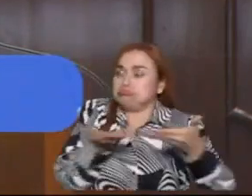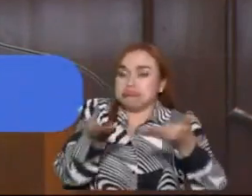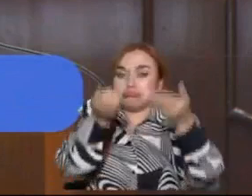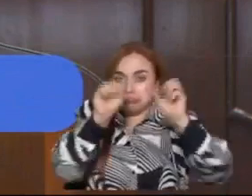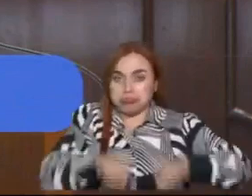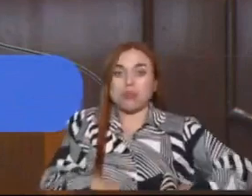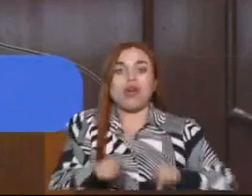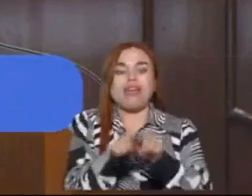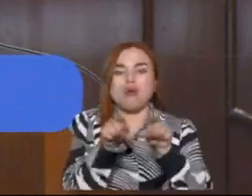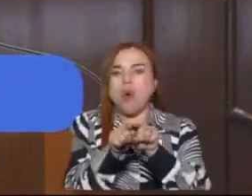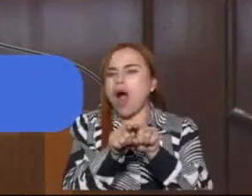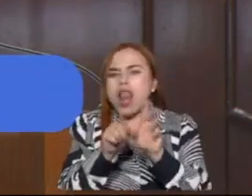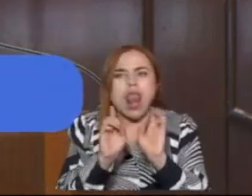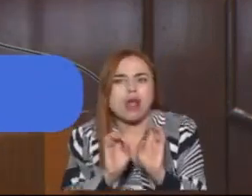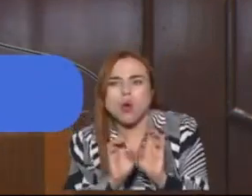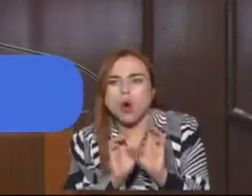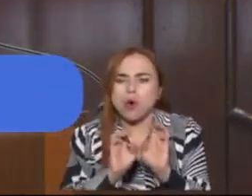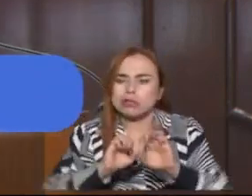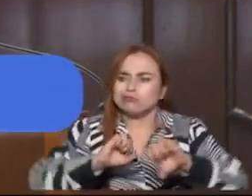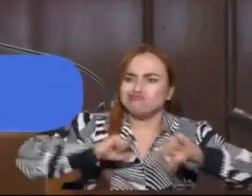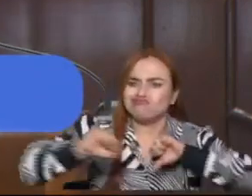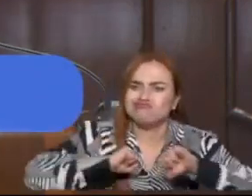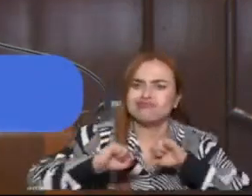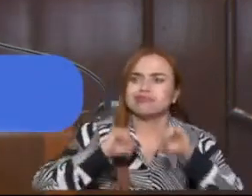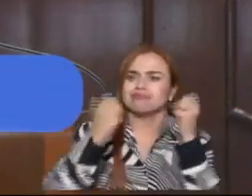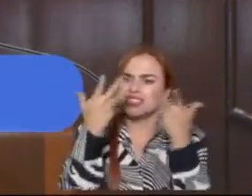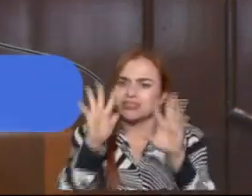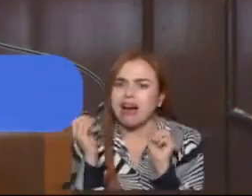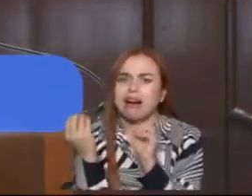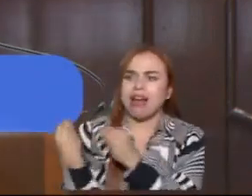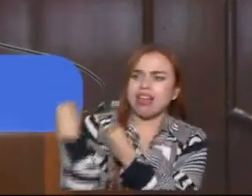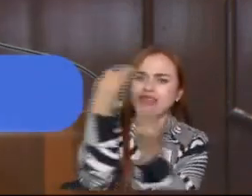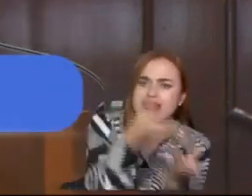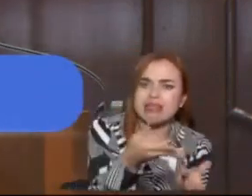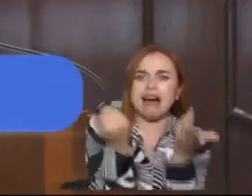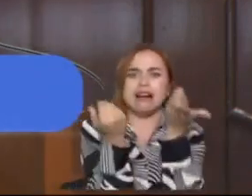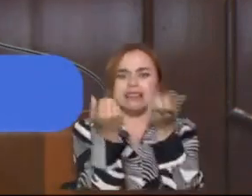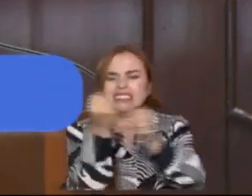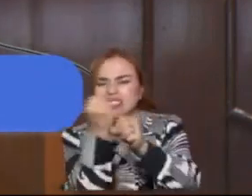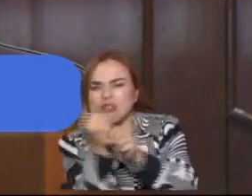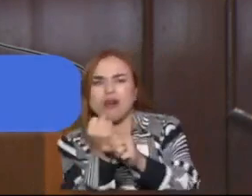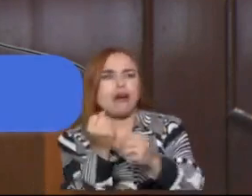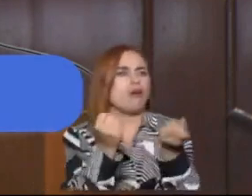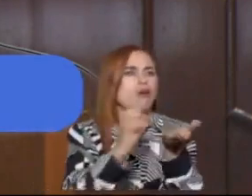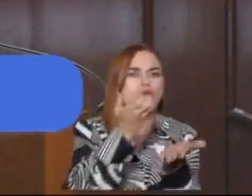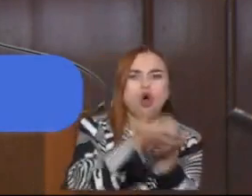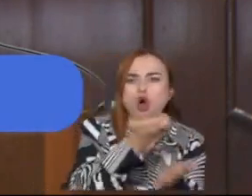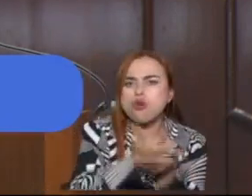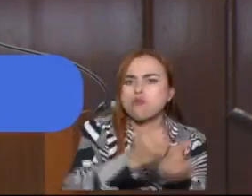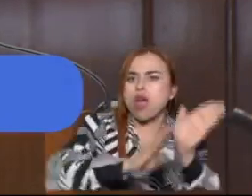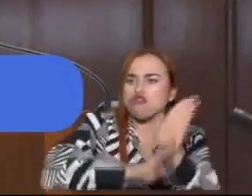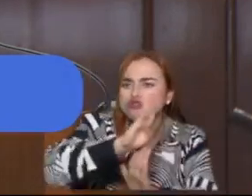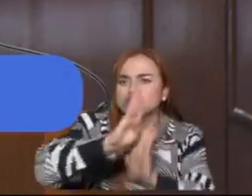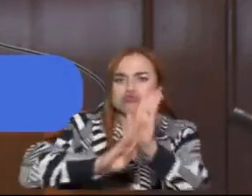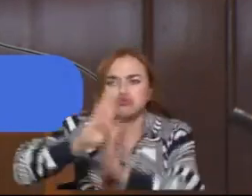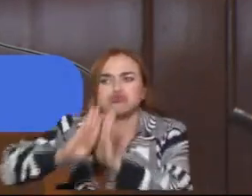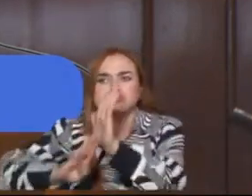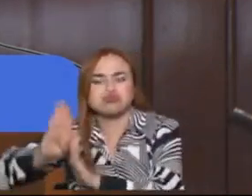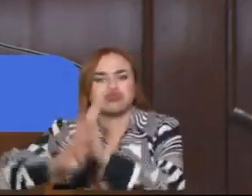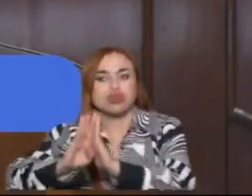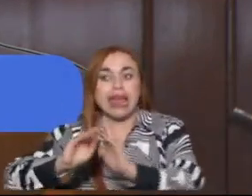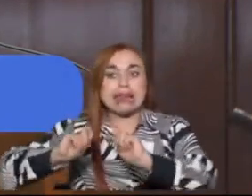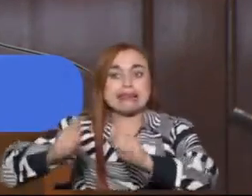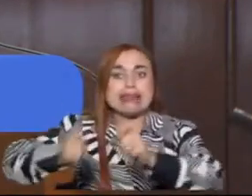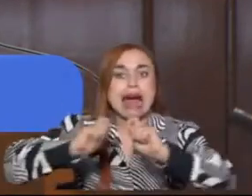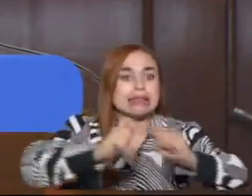obras de interés público, dinamizar la economía y generar empleo. Un país